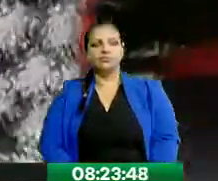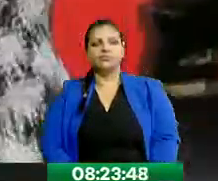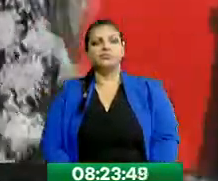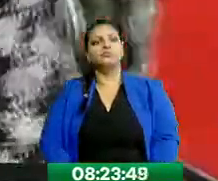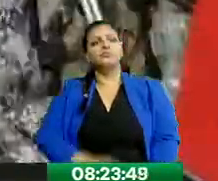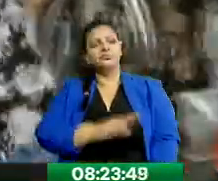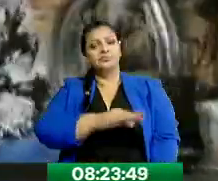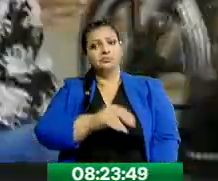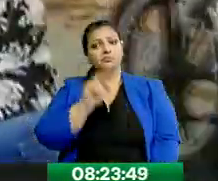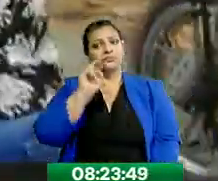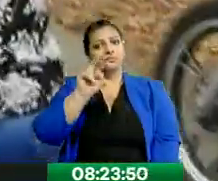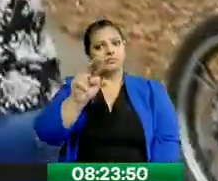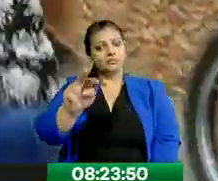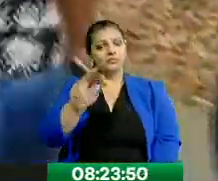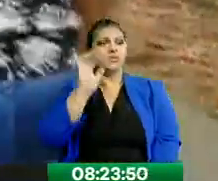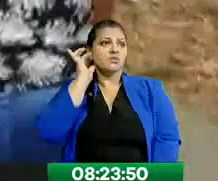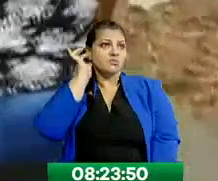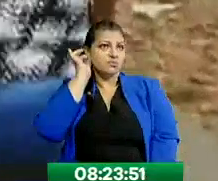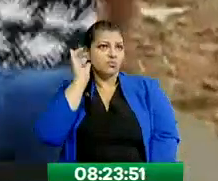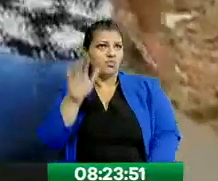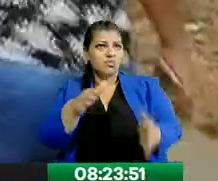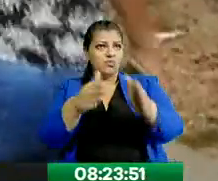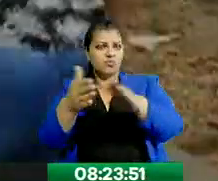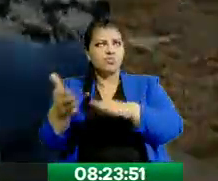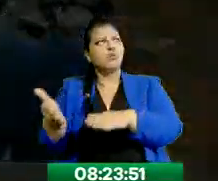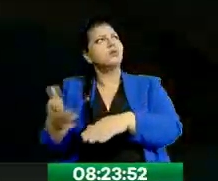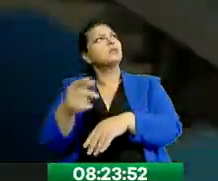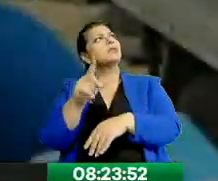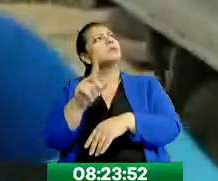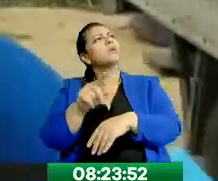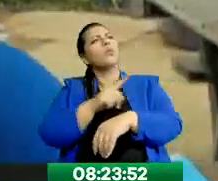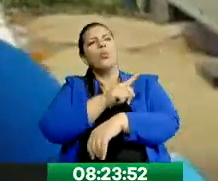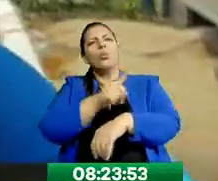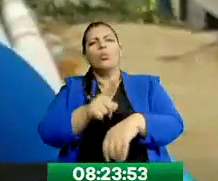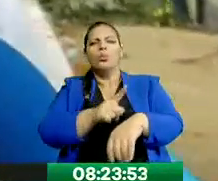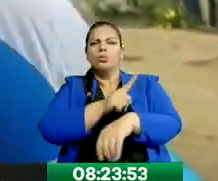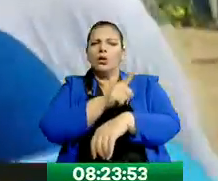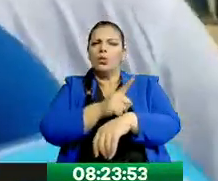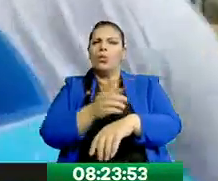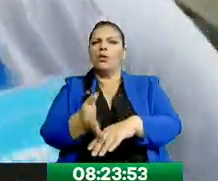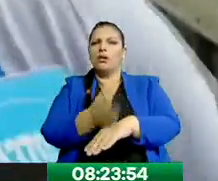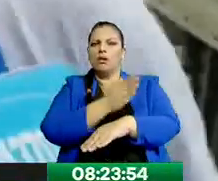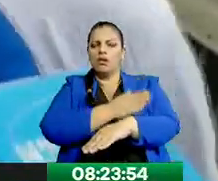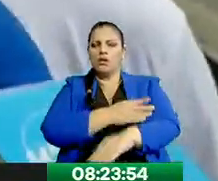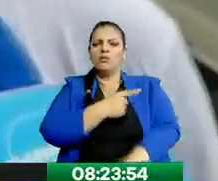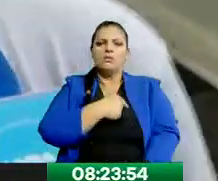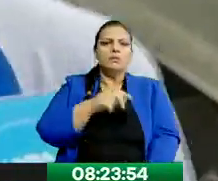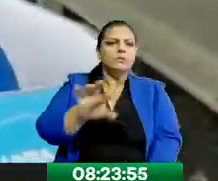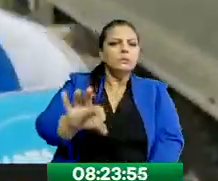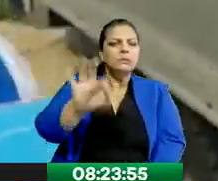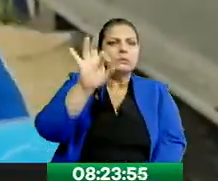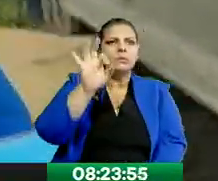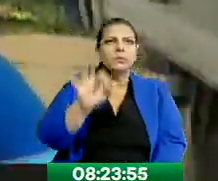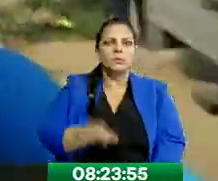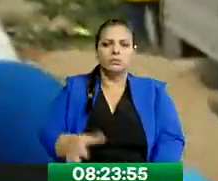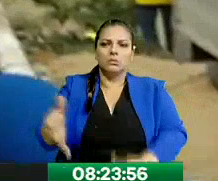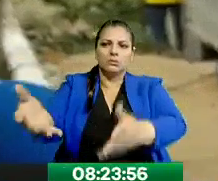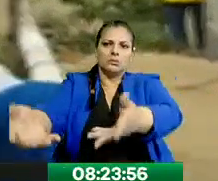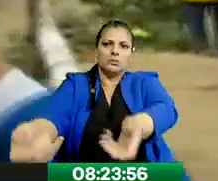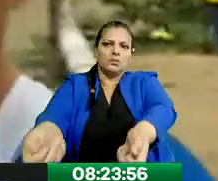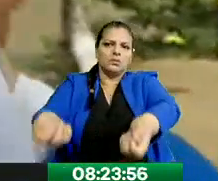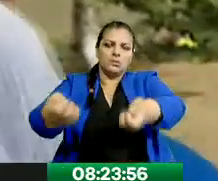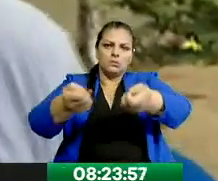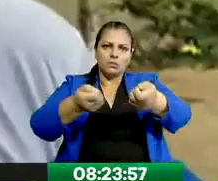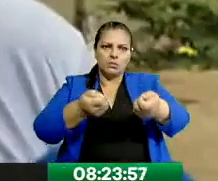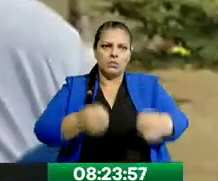no se la llevara. Nosotros hace como una hora, 15 minutos, la encontramos ahí en el puente, frente a la casa, en el puente de caña. Ya.